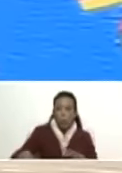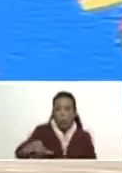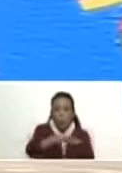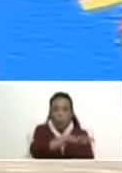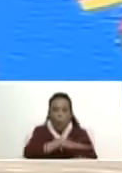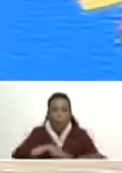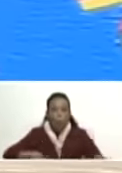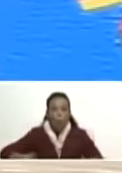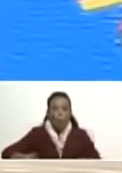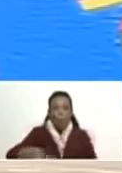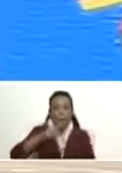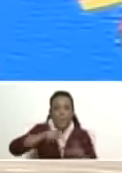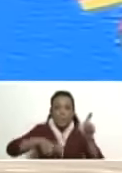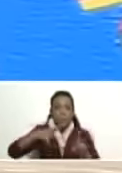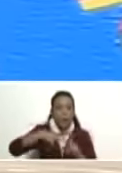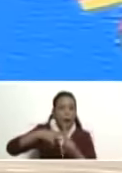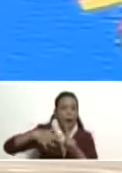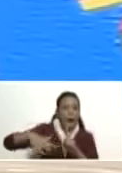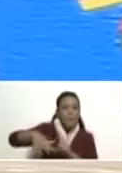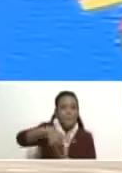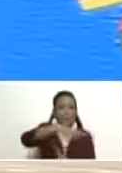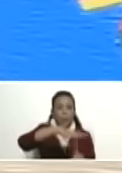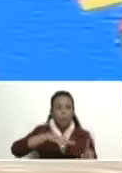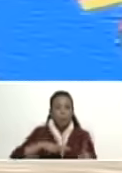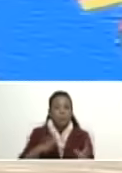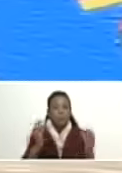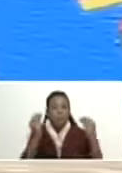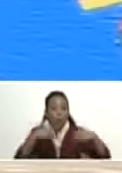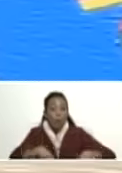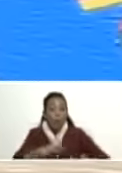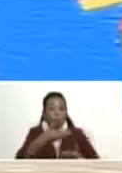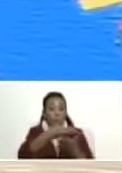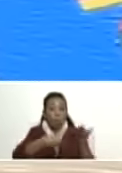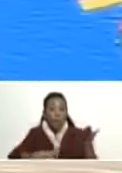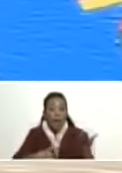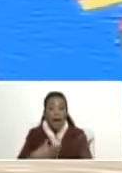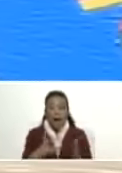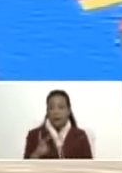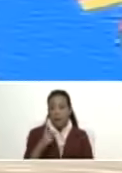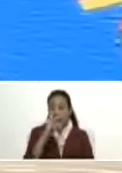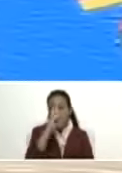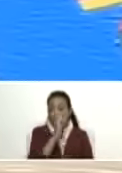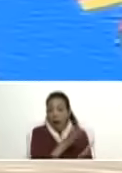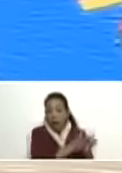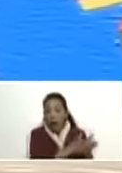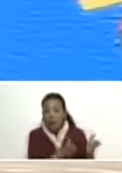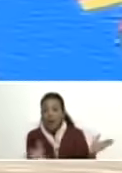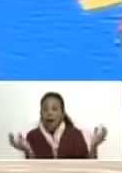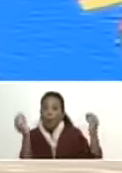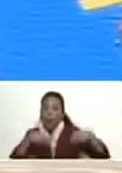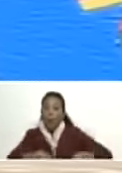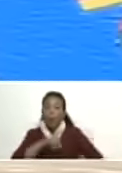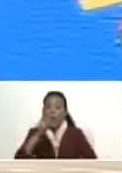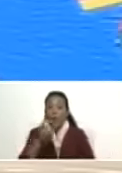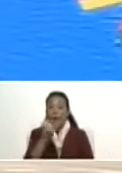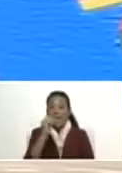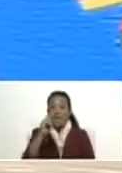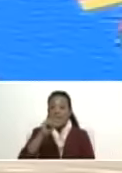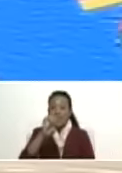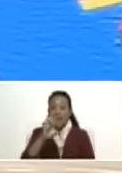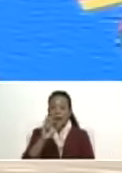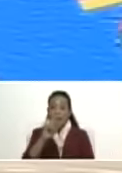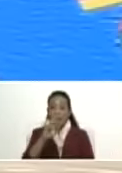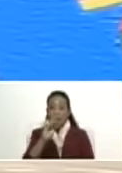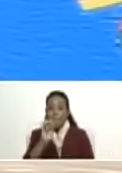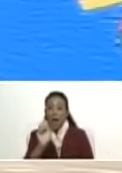el ambiente. Y se negoció durante largos años el Acuerdo de Ginebra a través del secretario